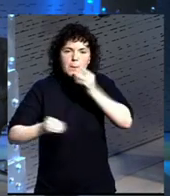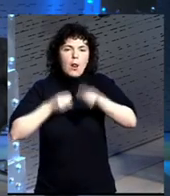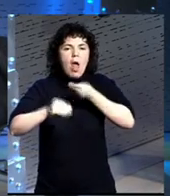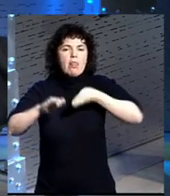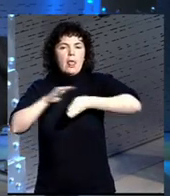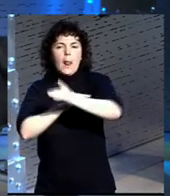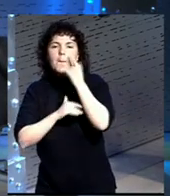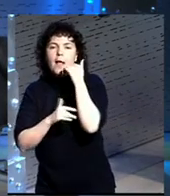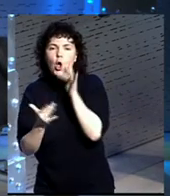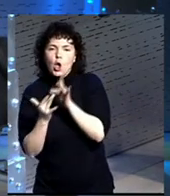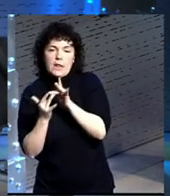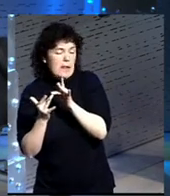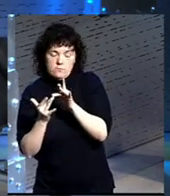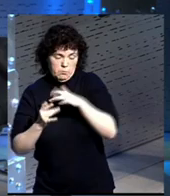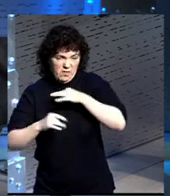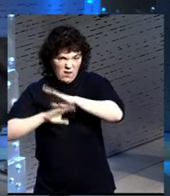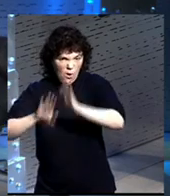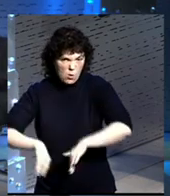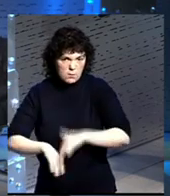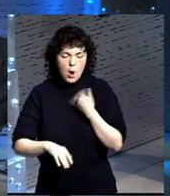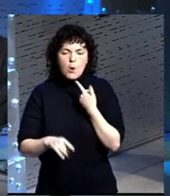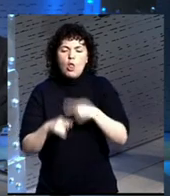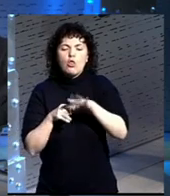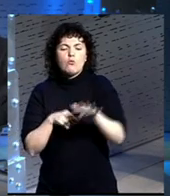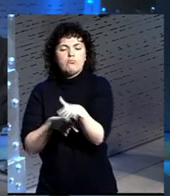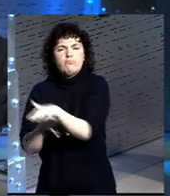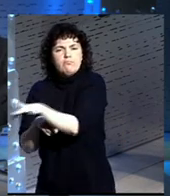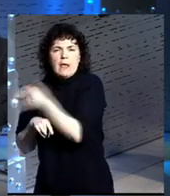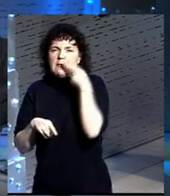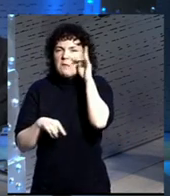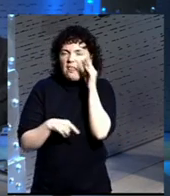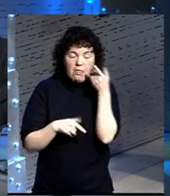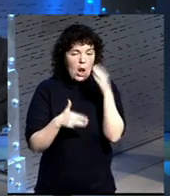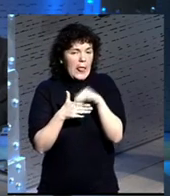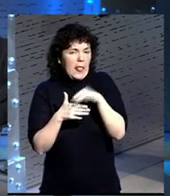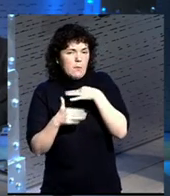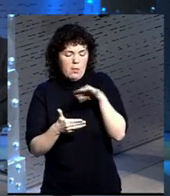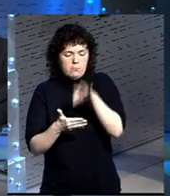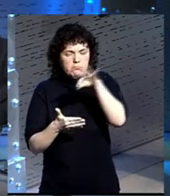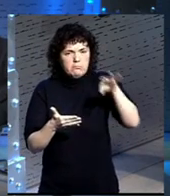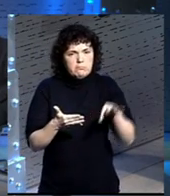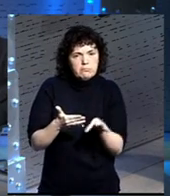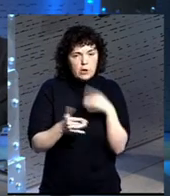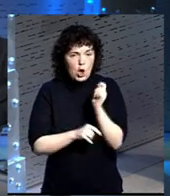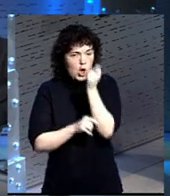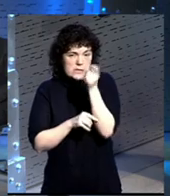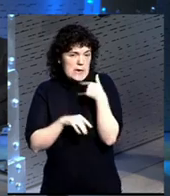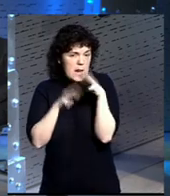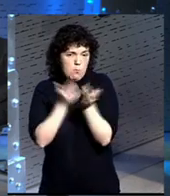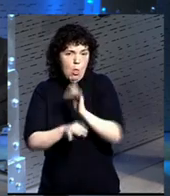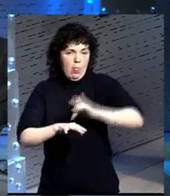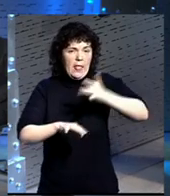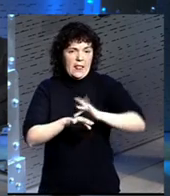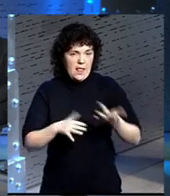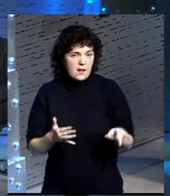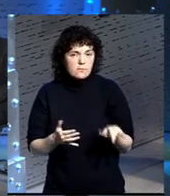último. Hay un montón de sitios, hay un montón de experiencias que un cliente puede conseguir en el mundo digital que